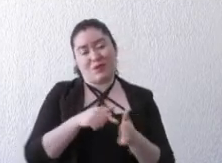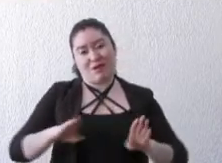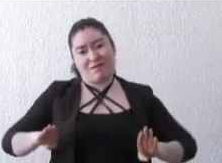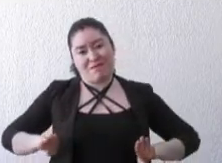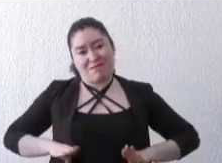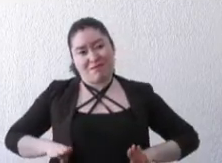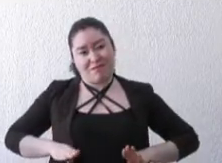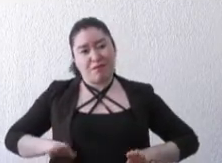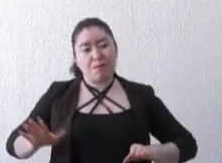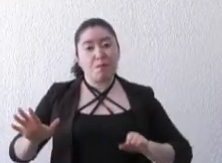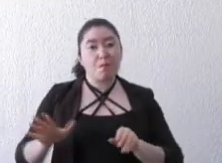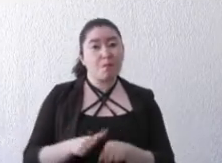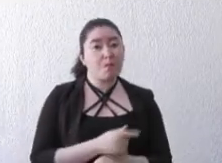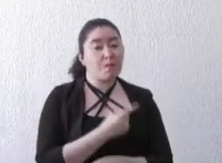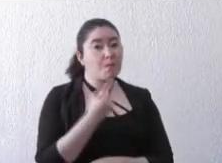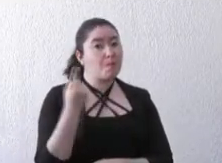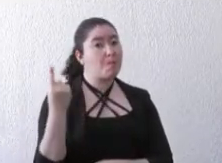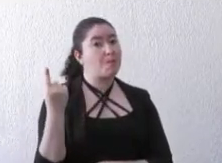son muchas